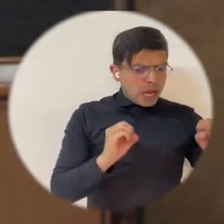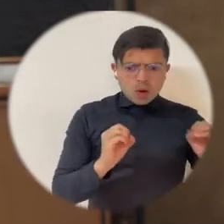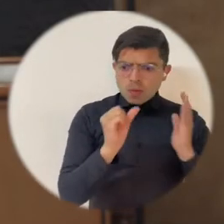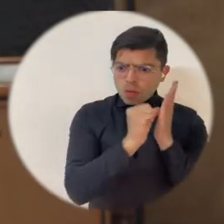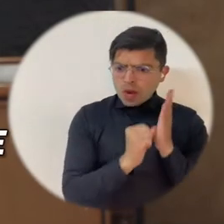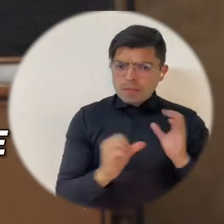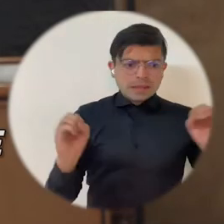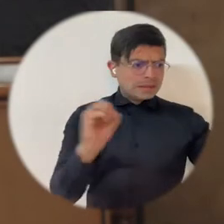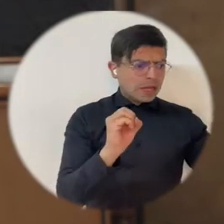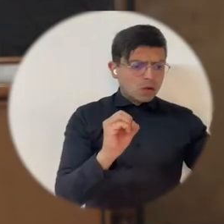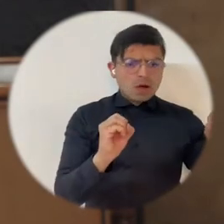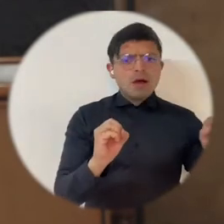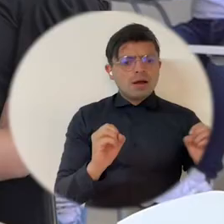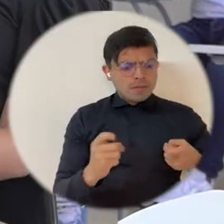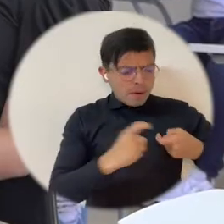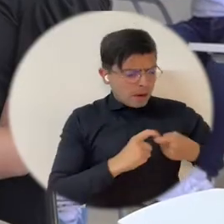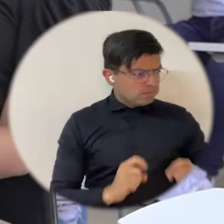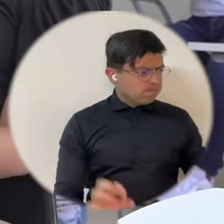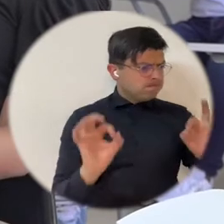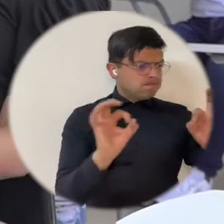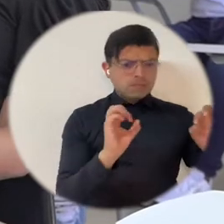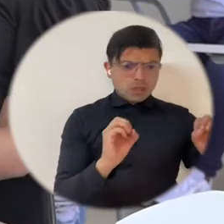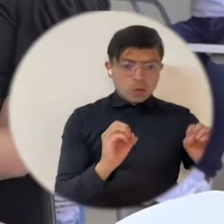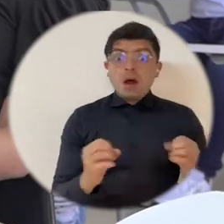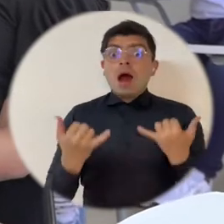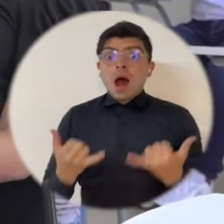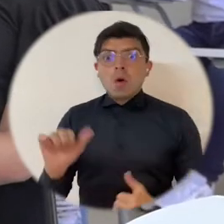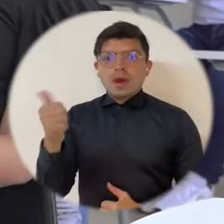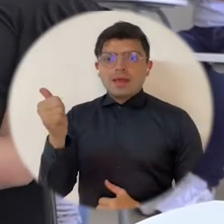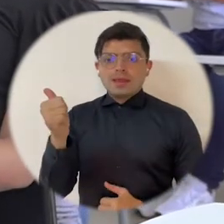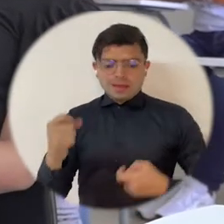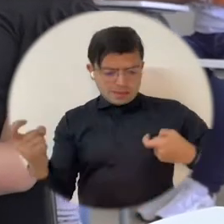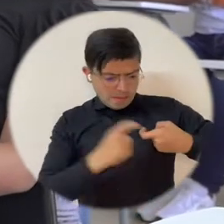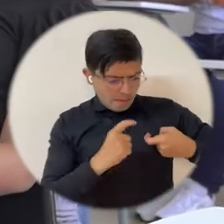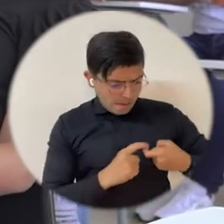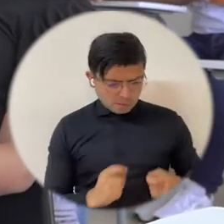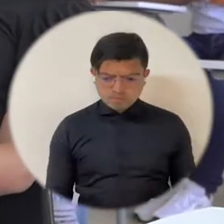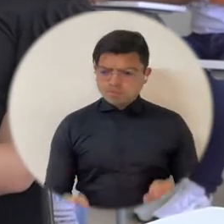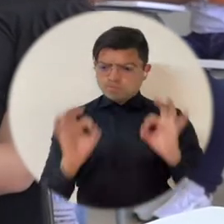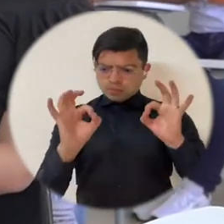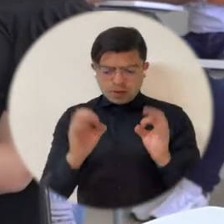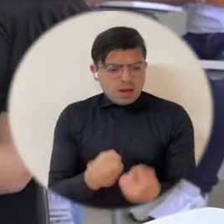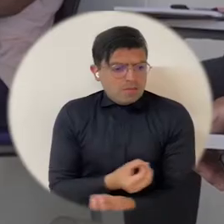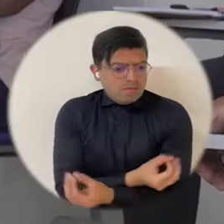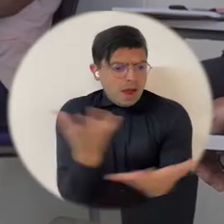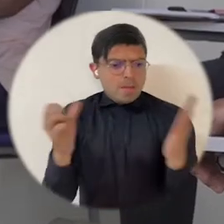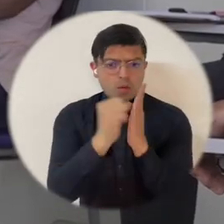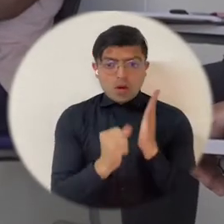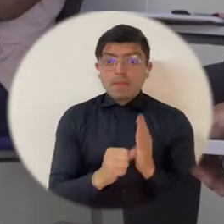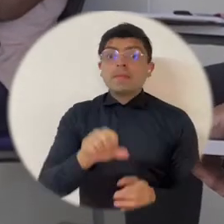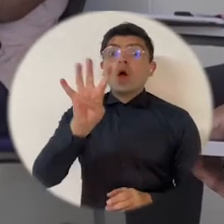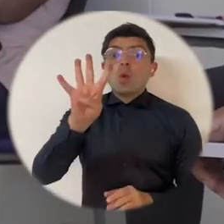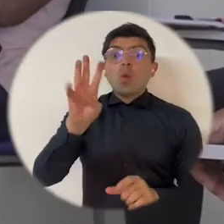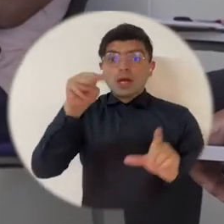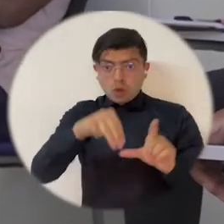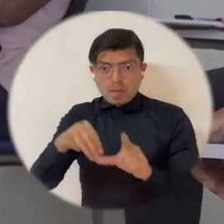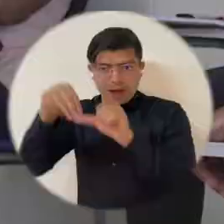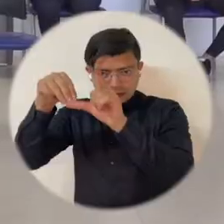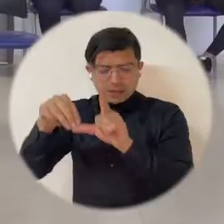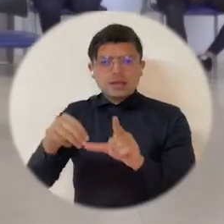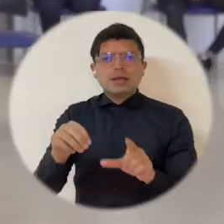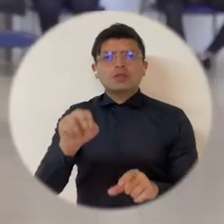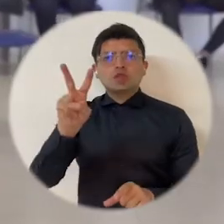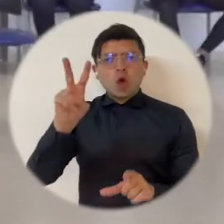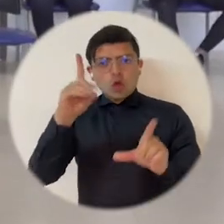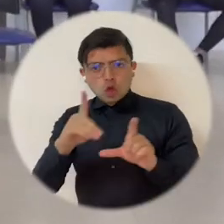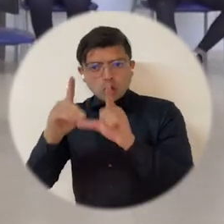tener 0 programas con registro calificado a tener 10 programas en la nueva oferta de pregrado, 4 maestrías,